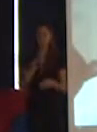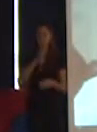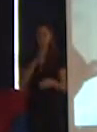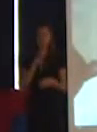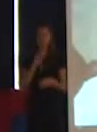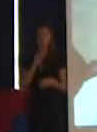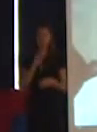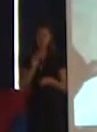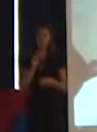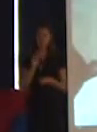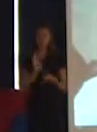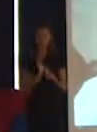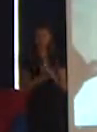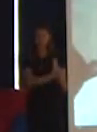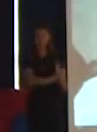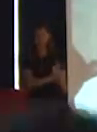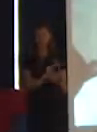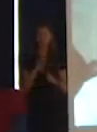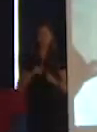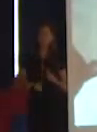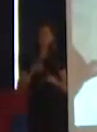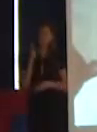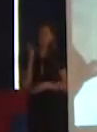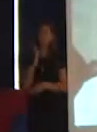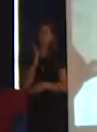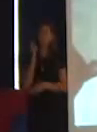Una presentación de Arnulfo Alberrío Cárdenas